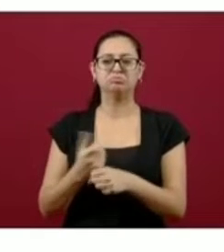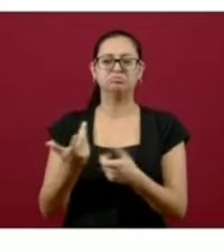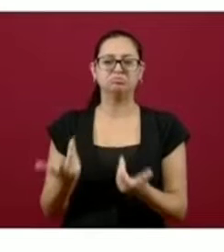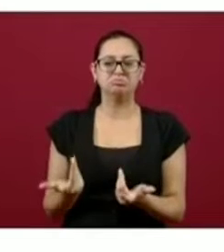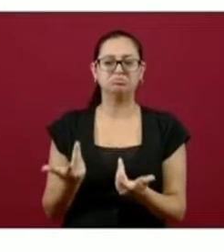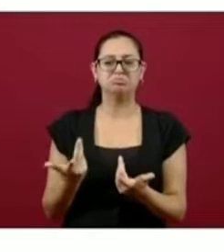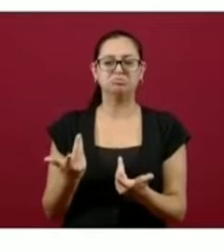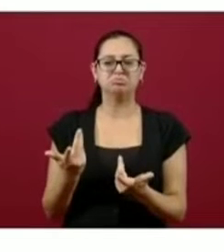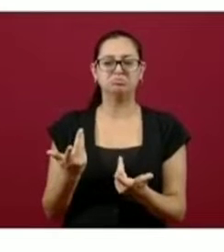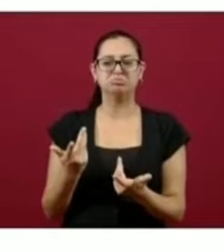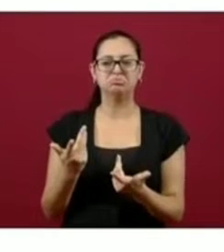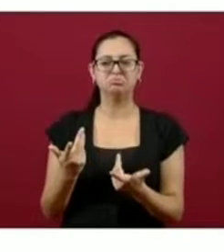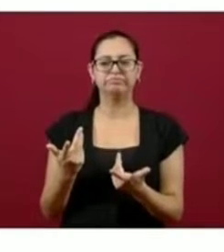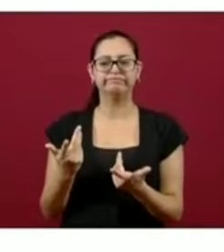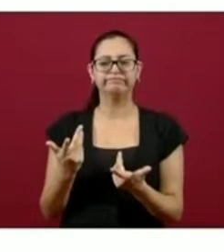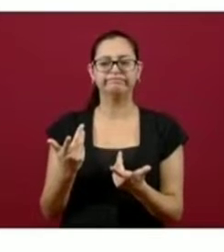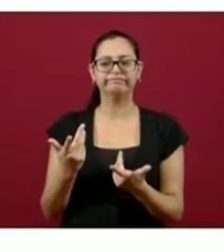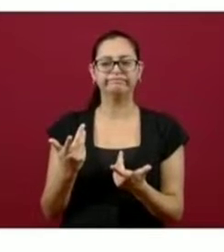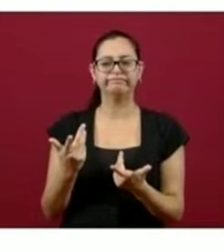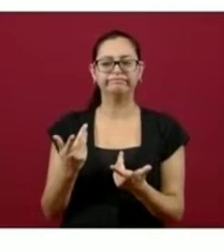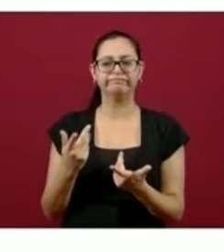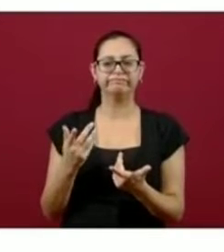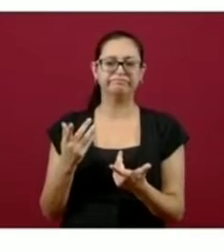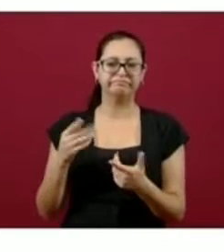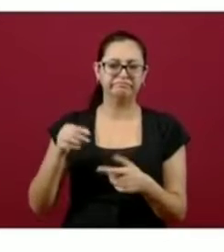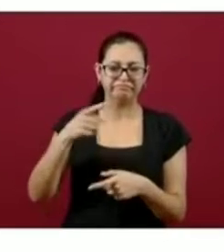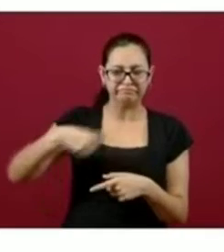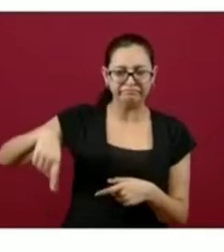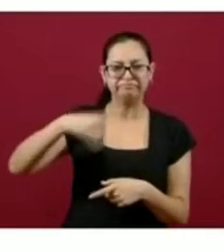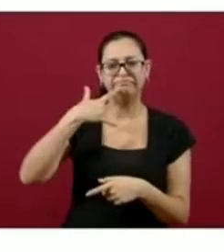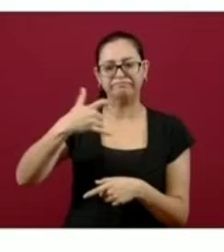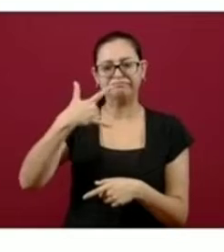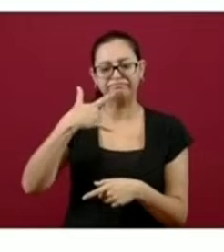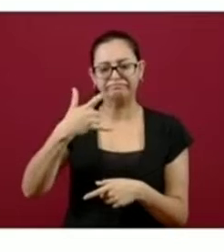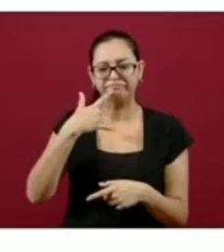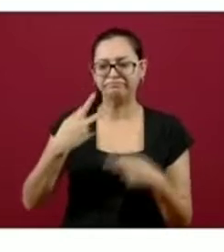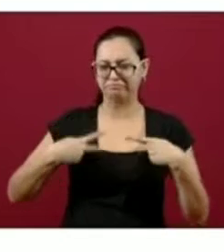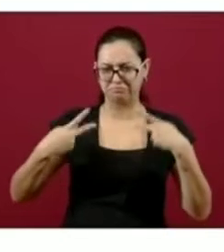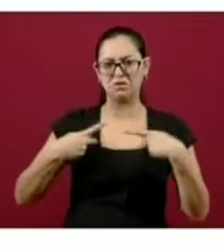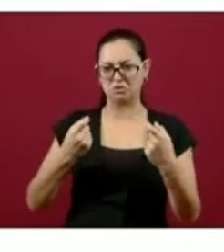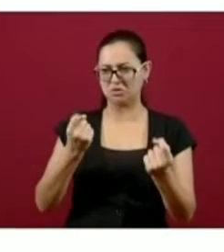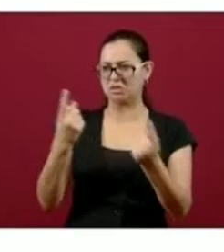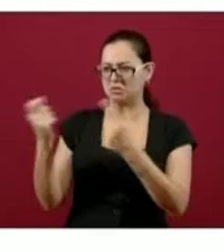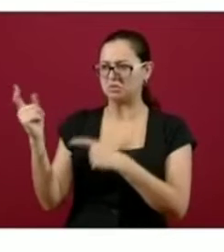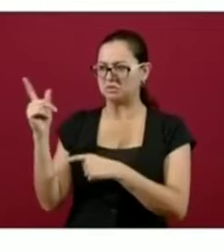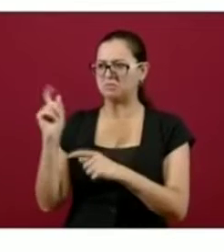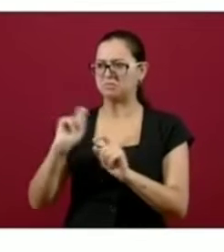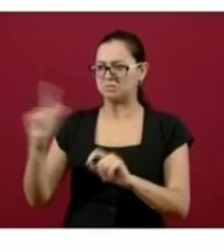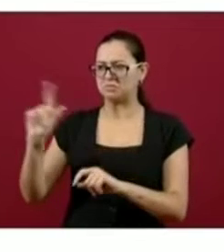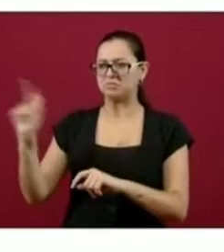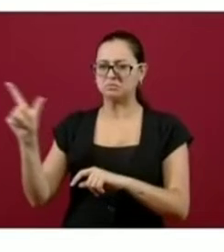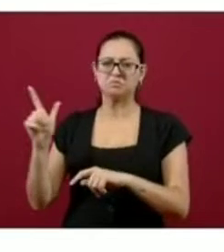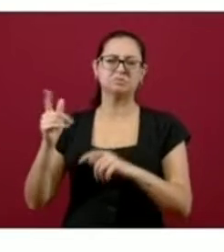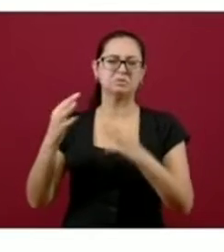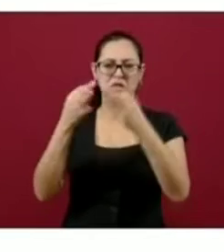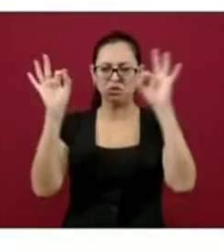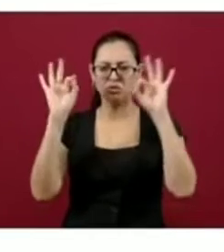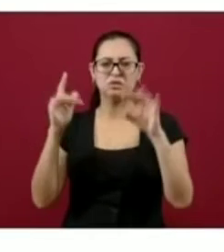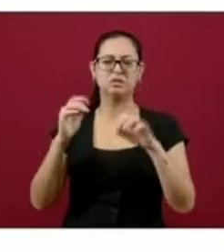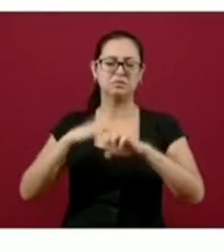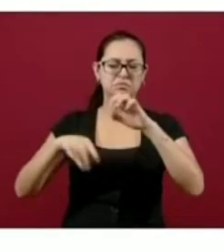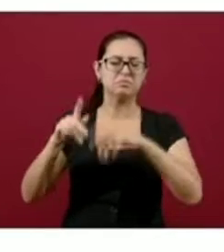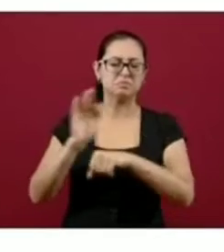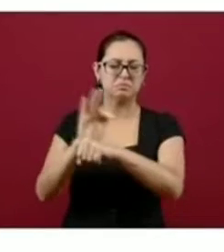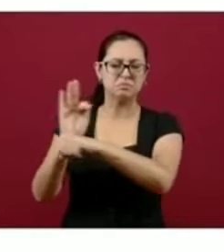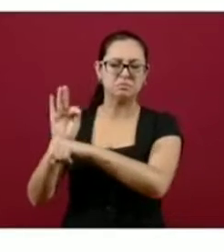¿Defensiva por qué? Sin negar los grandes esfuerzos que han hecho personalidades importantísimas en los consulados móviles o defendiendo